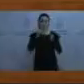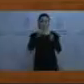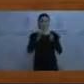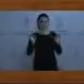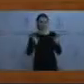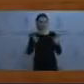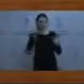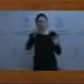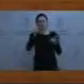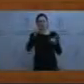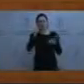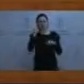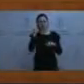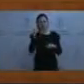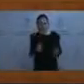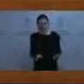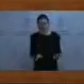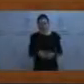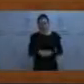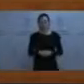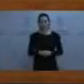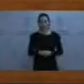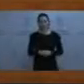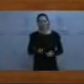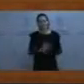No se entera.